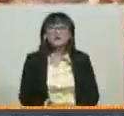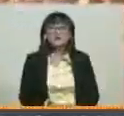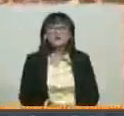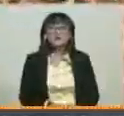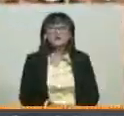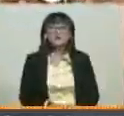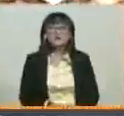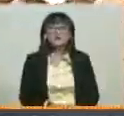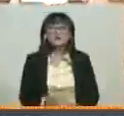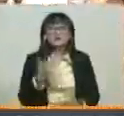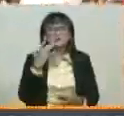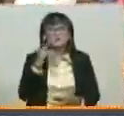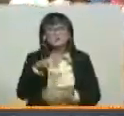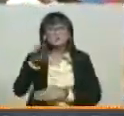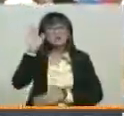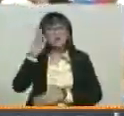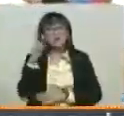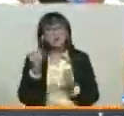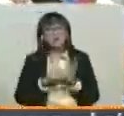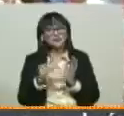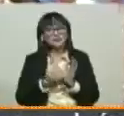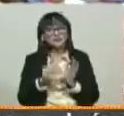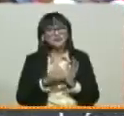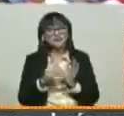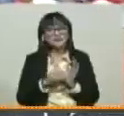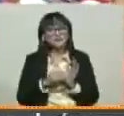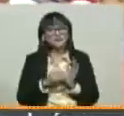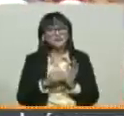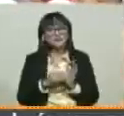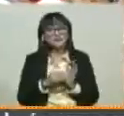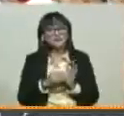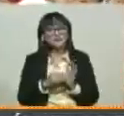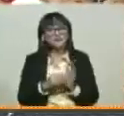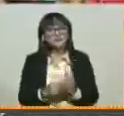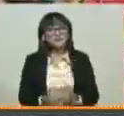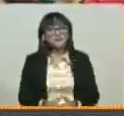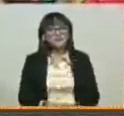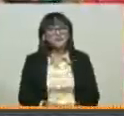No, pero yo veo que tú levantas la mano dos veces.